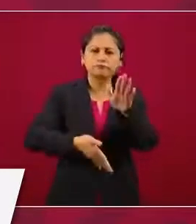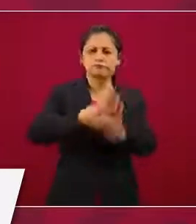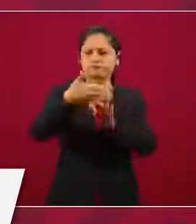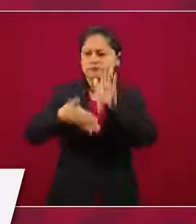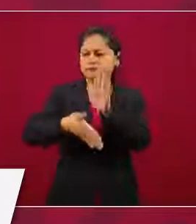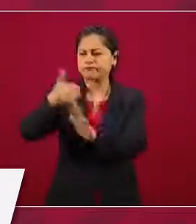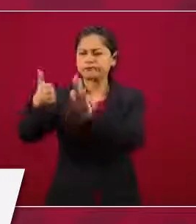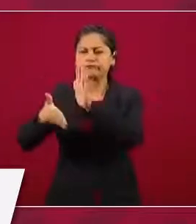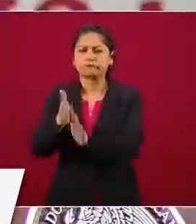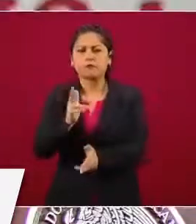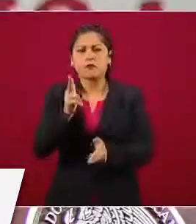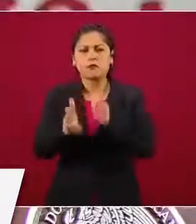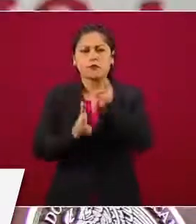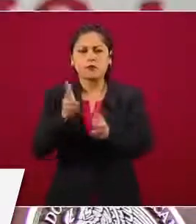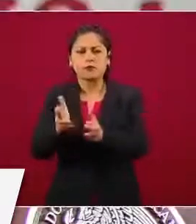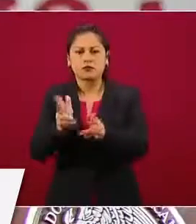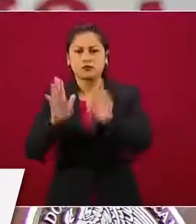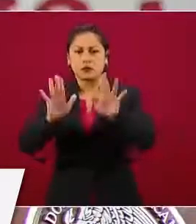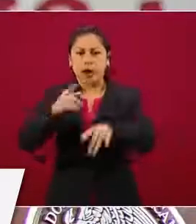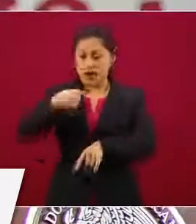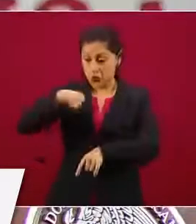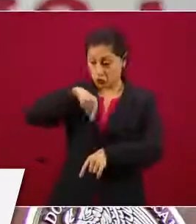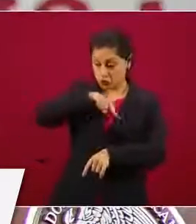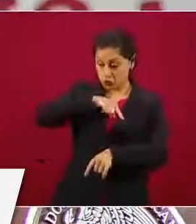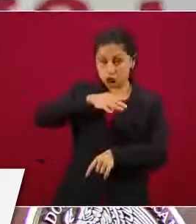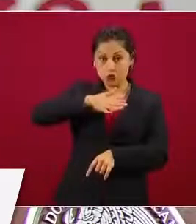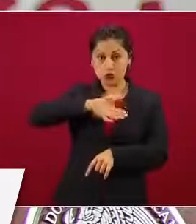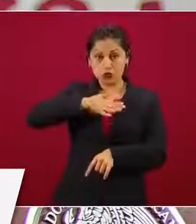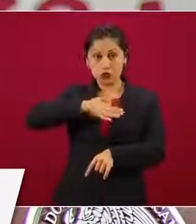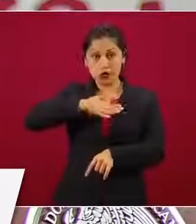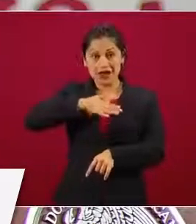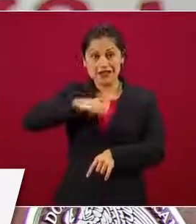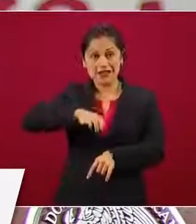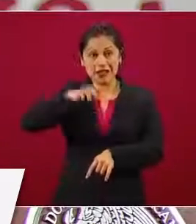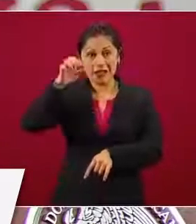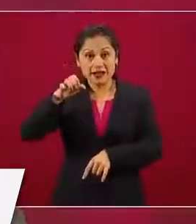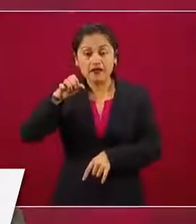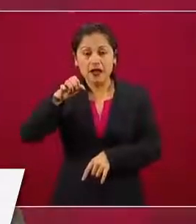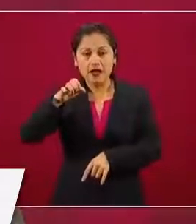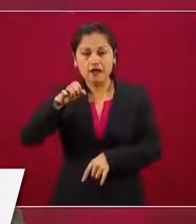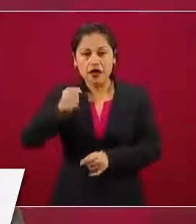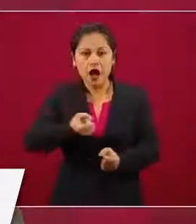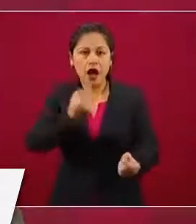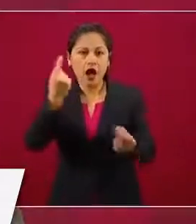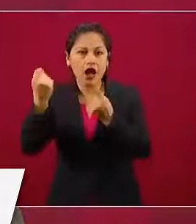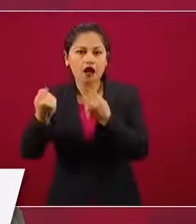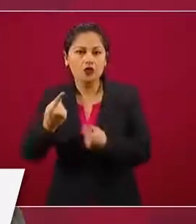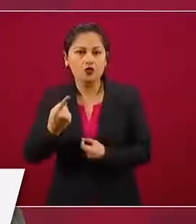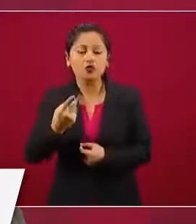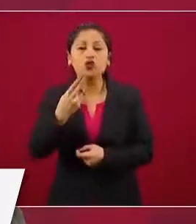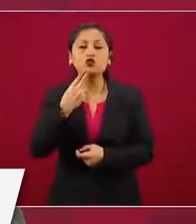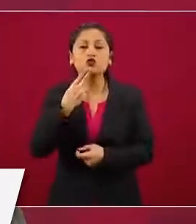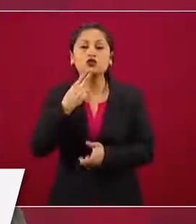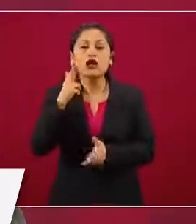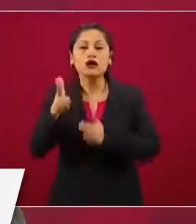Todavía a los de nuestra generación nos tocó viajar en trenes de pasajeros.